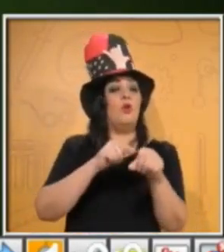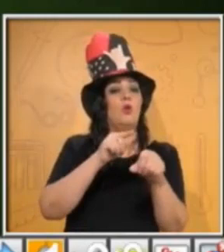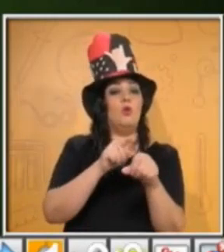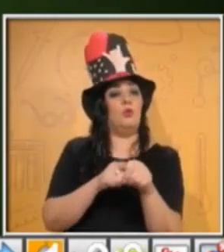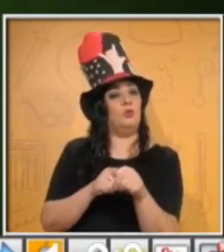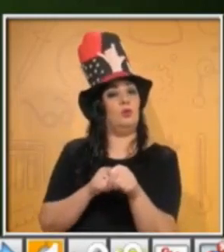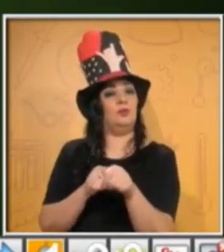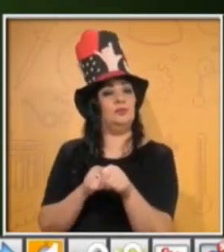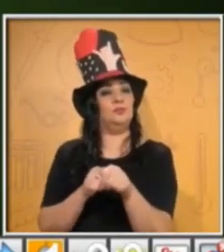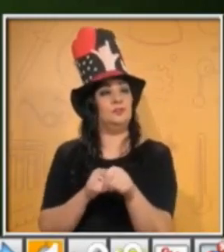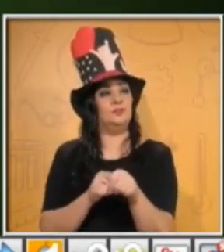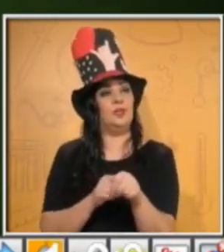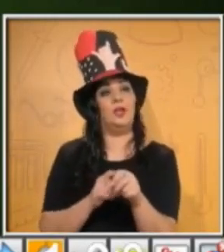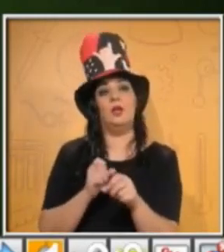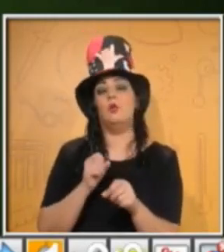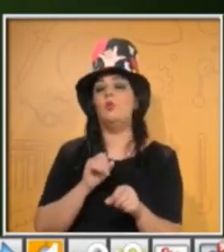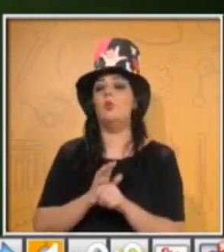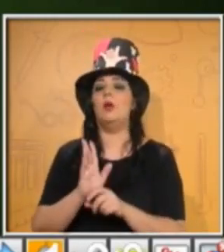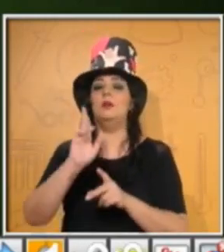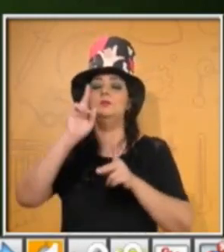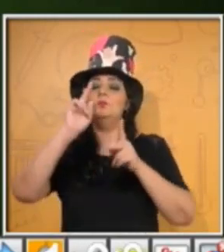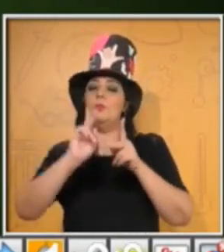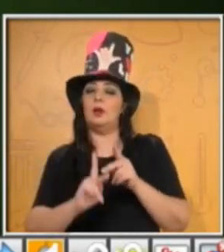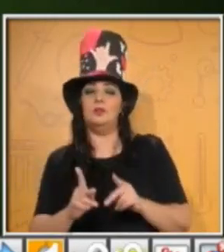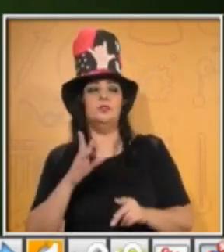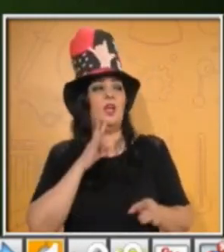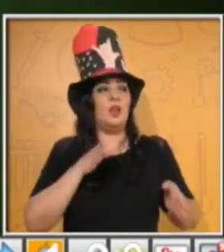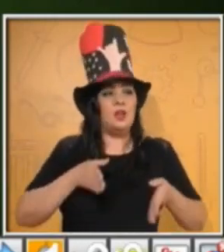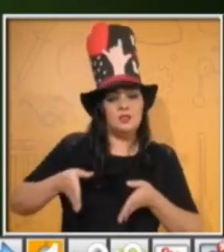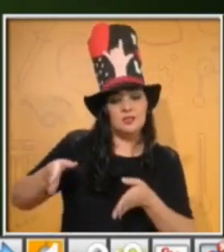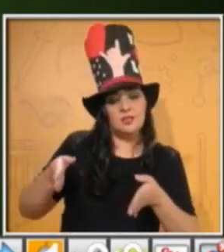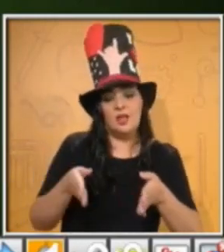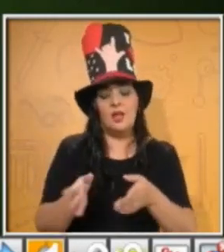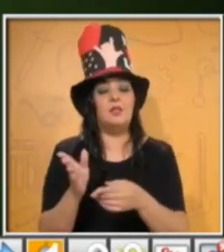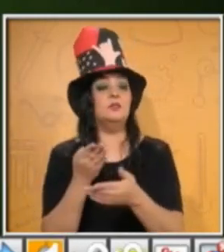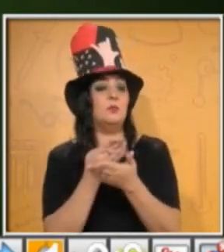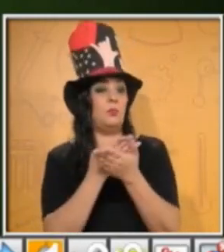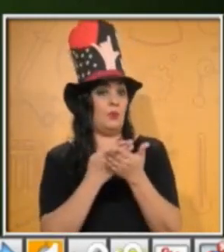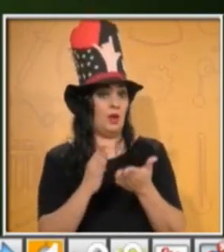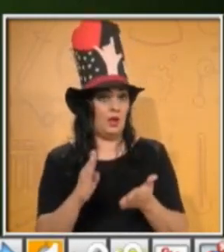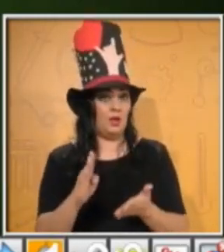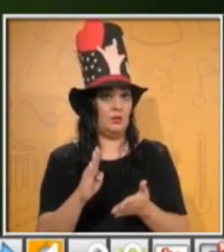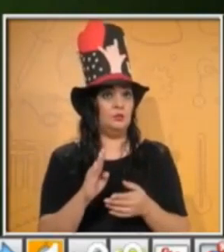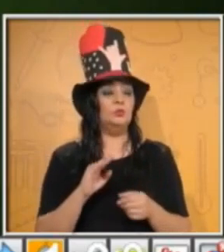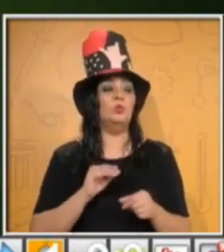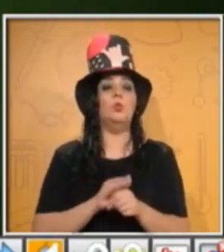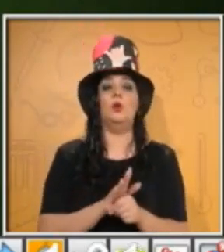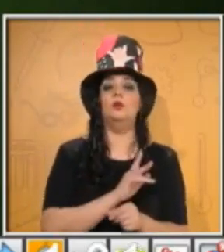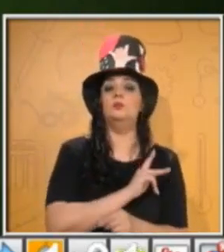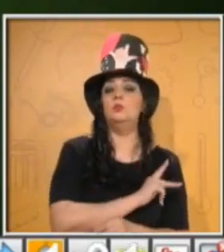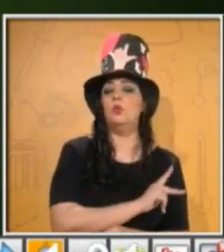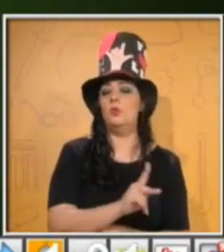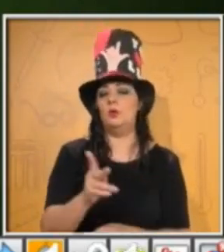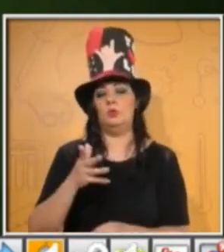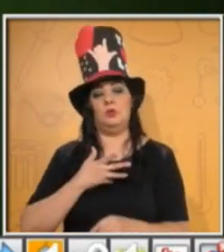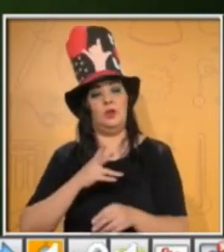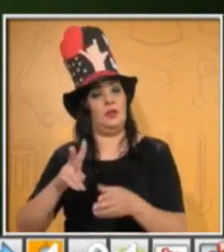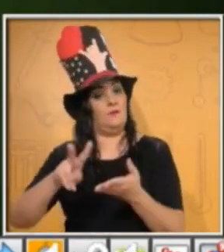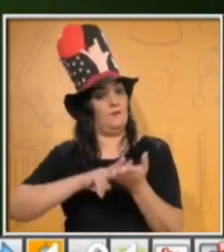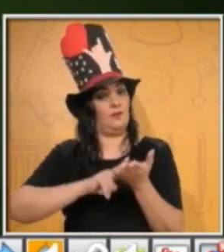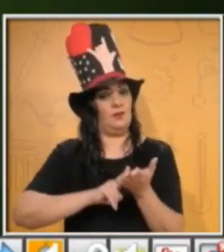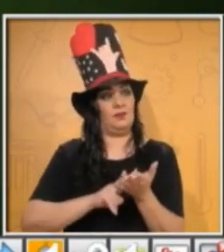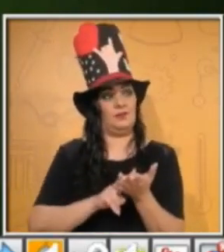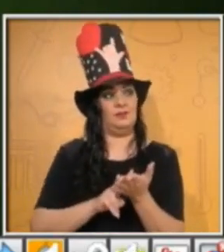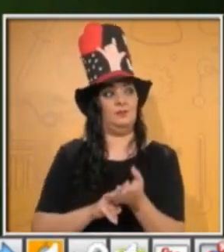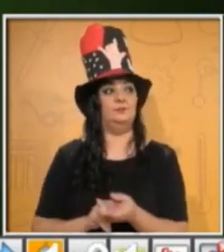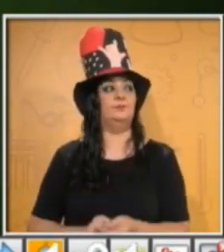qué partes son las calles, que están de color blanco, qué parte es público, que tiene color verde.